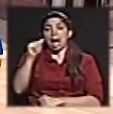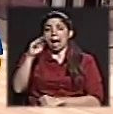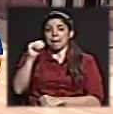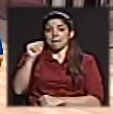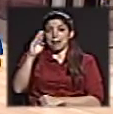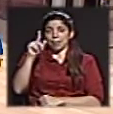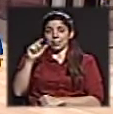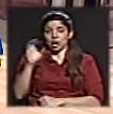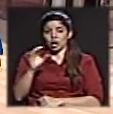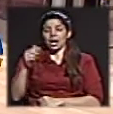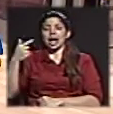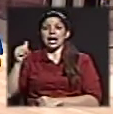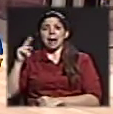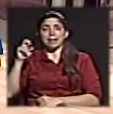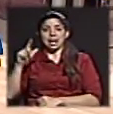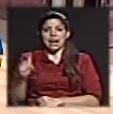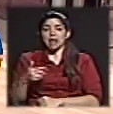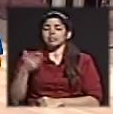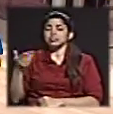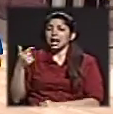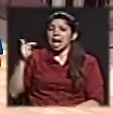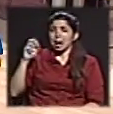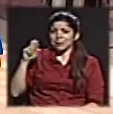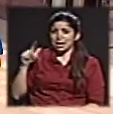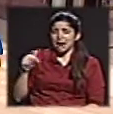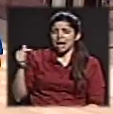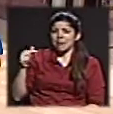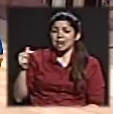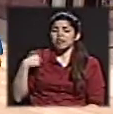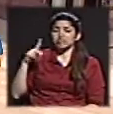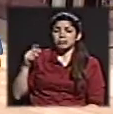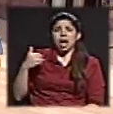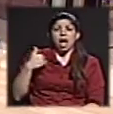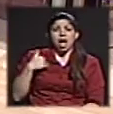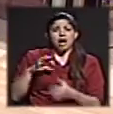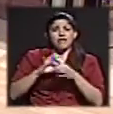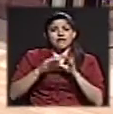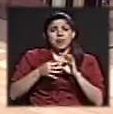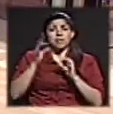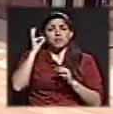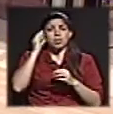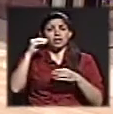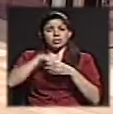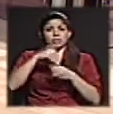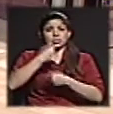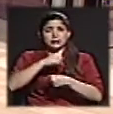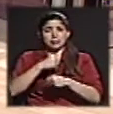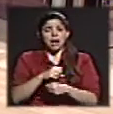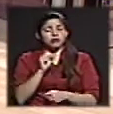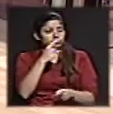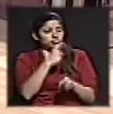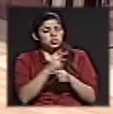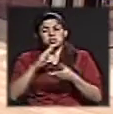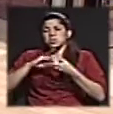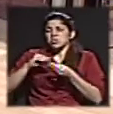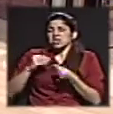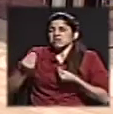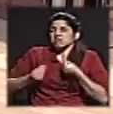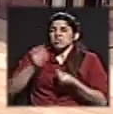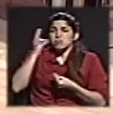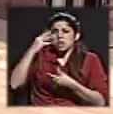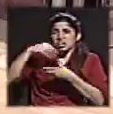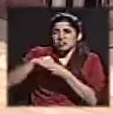Amable Corrales y Gabriela Vargas. Gabriela, existe la red de mujeres municipalistas. Correcto. Cuéntenos un poco, ¿qué hacen las